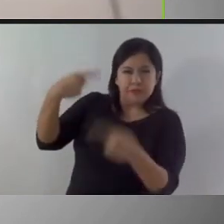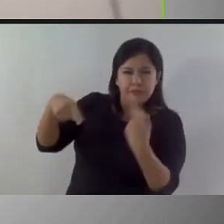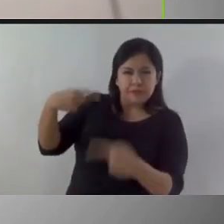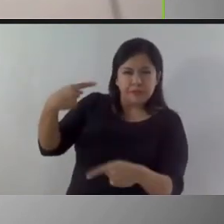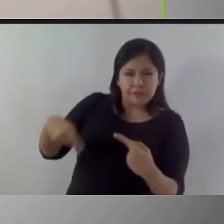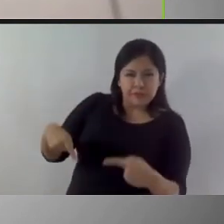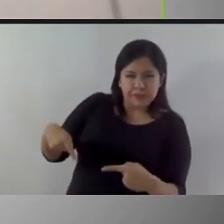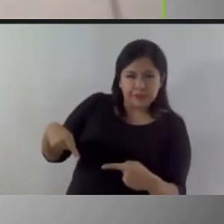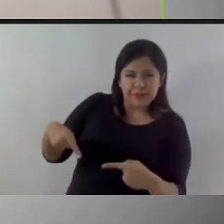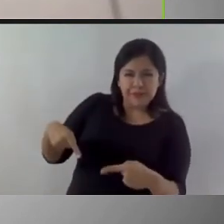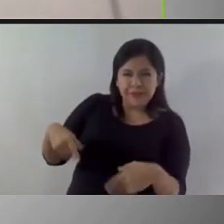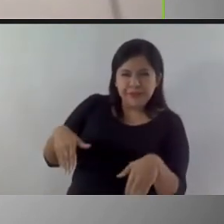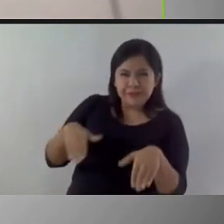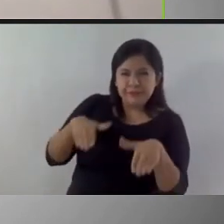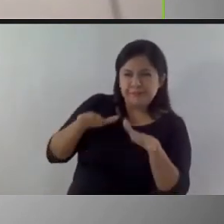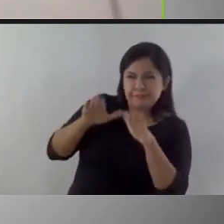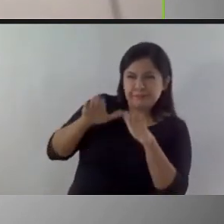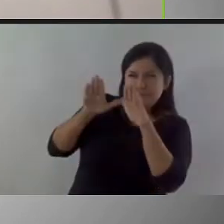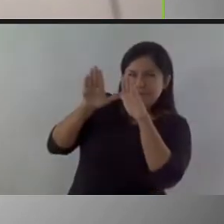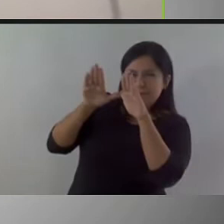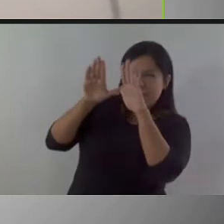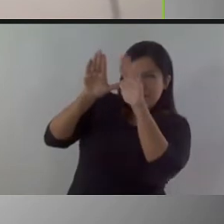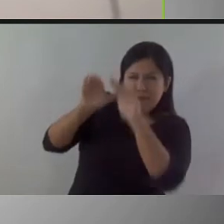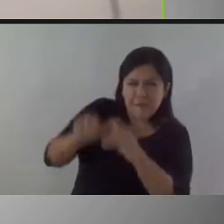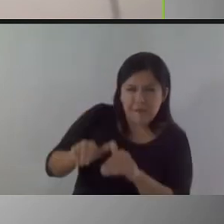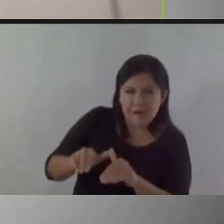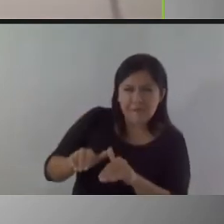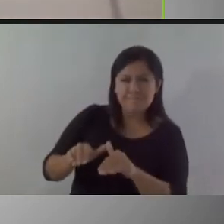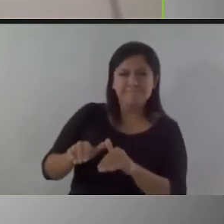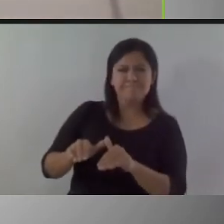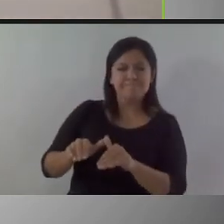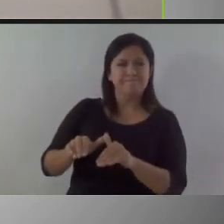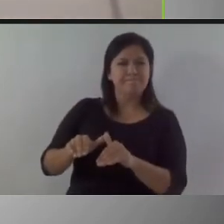en mayor o menor medida de